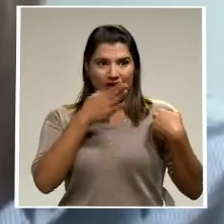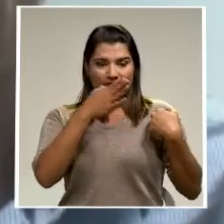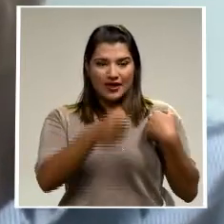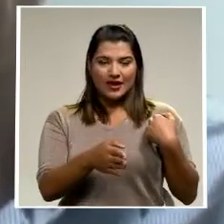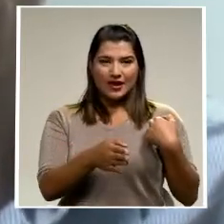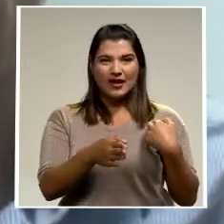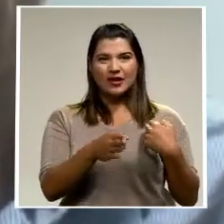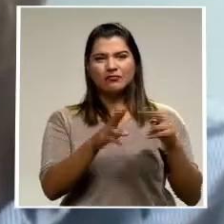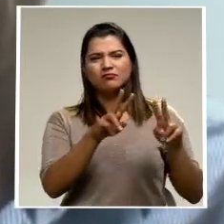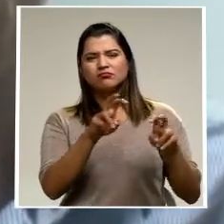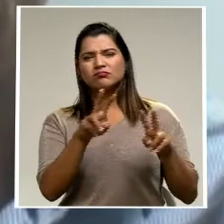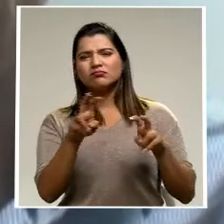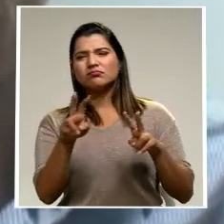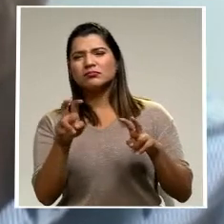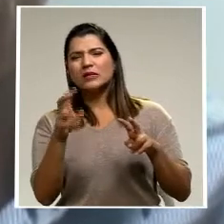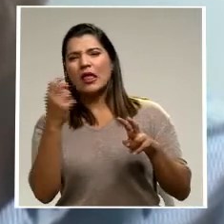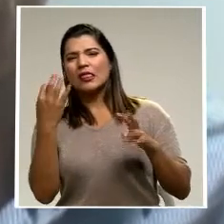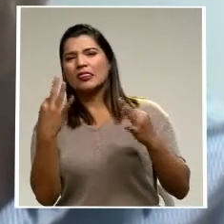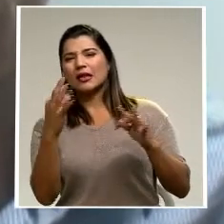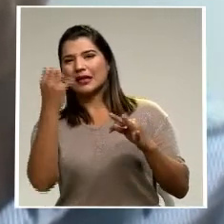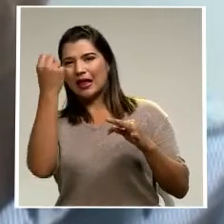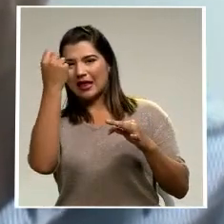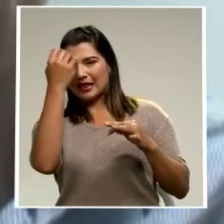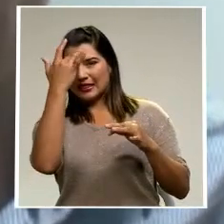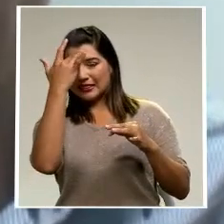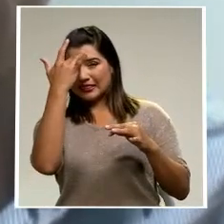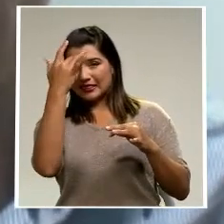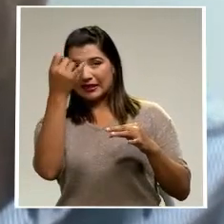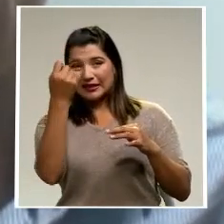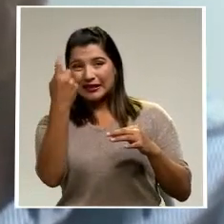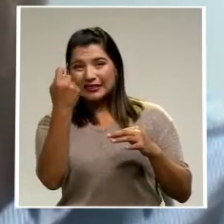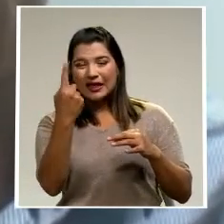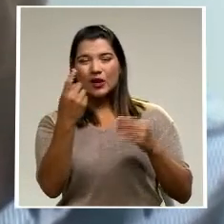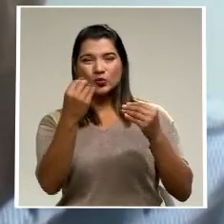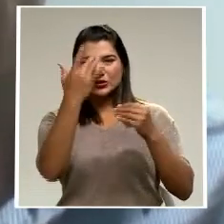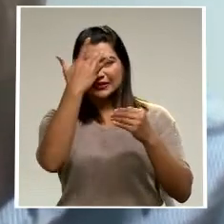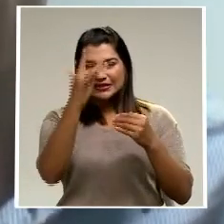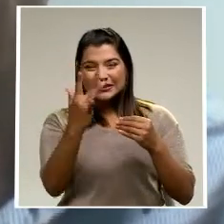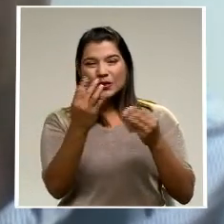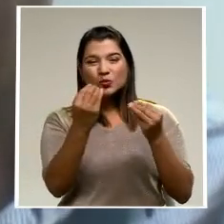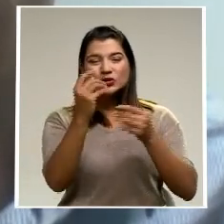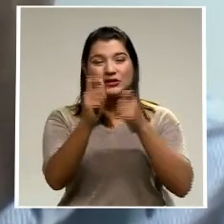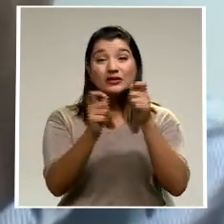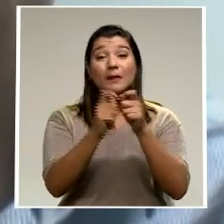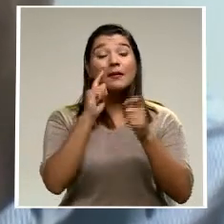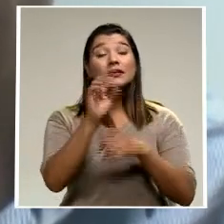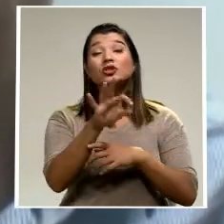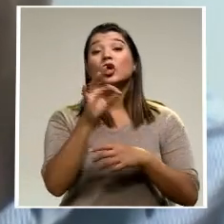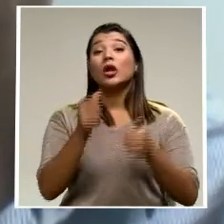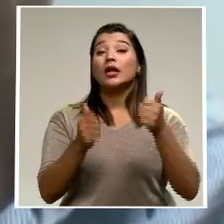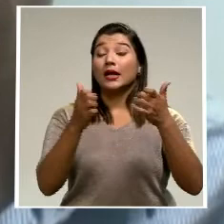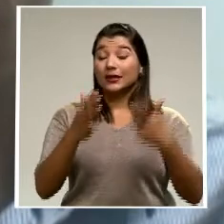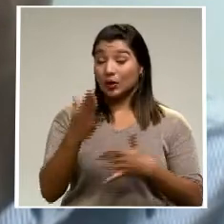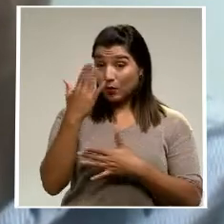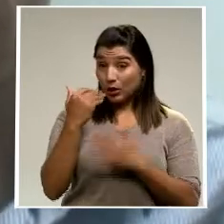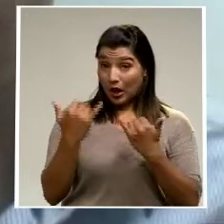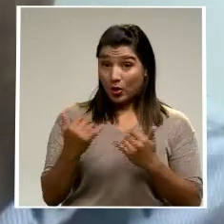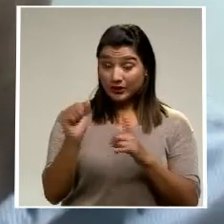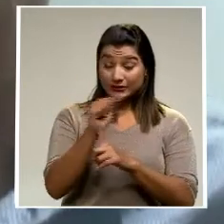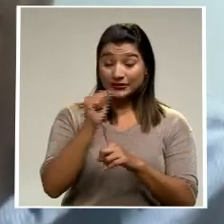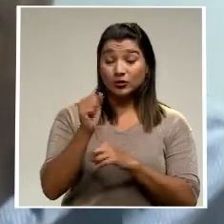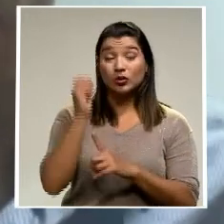bisturí del entendimiento con mucha precisión, porque esta coyuntura política no